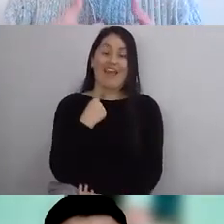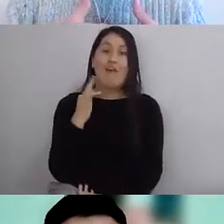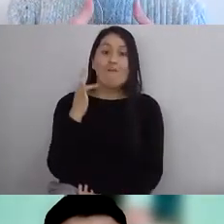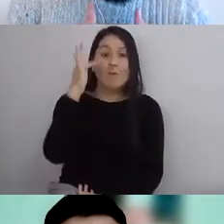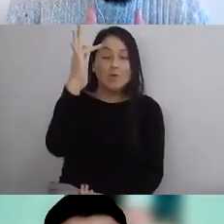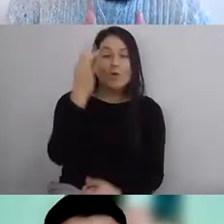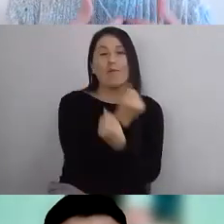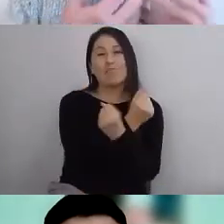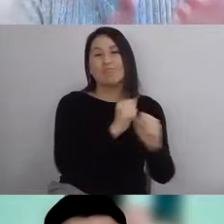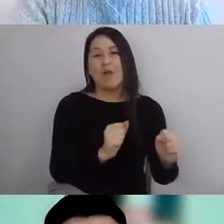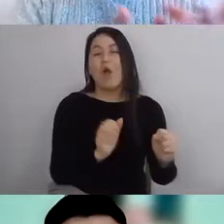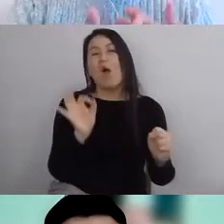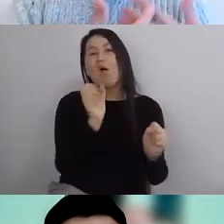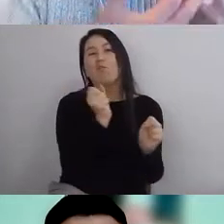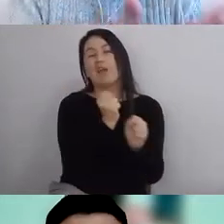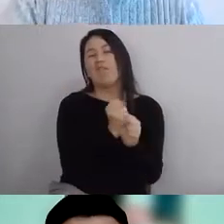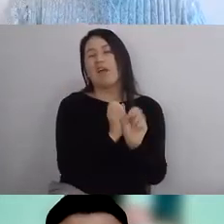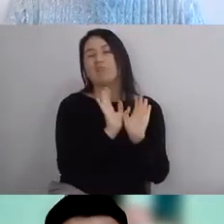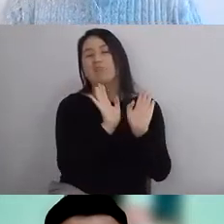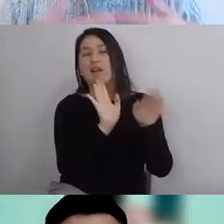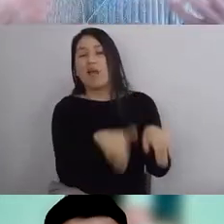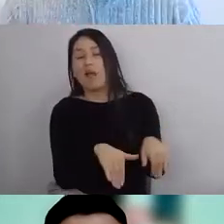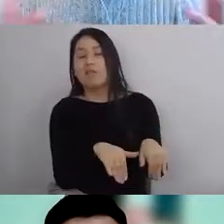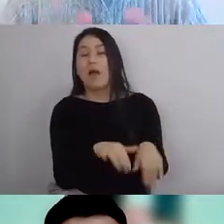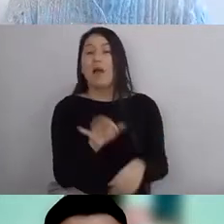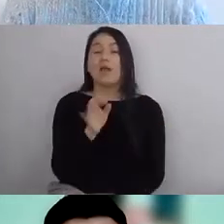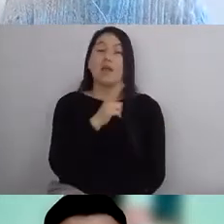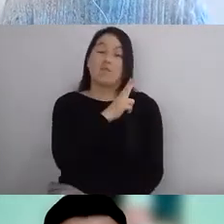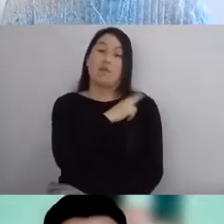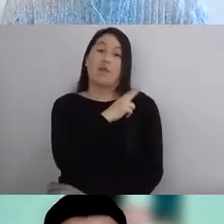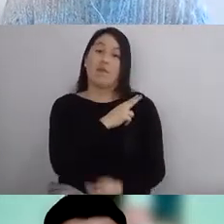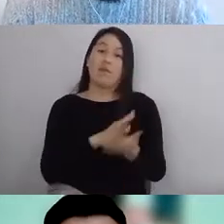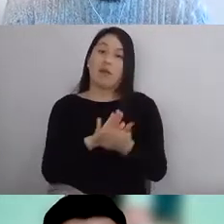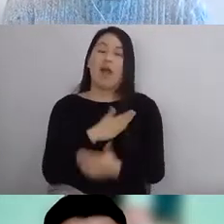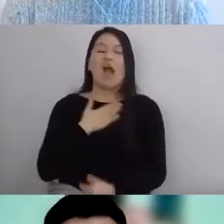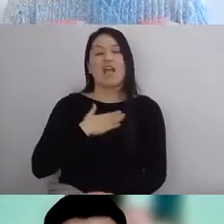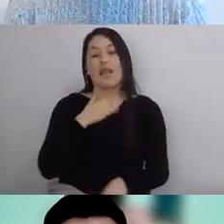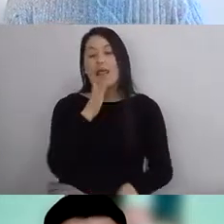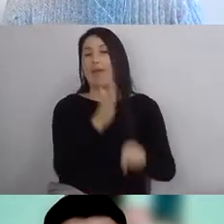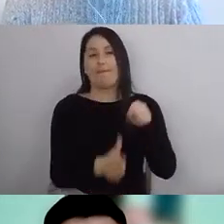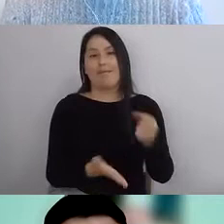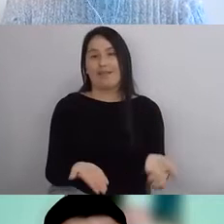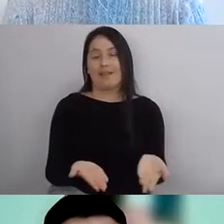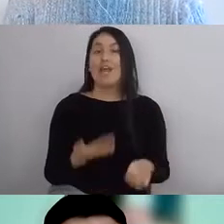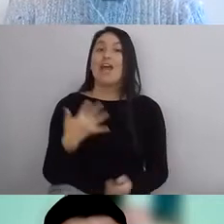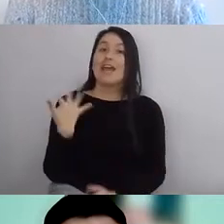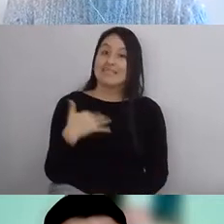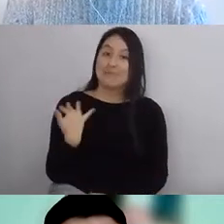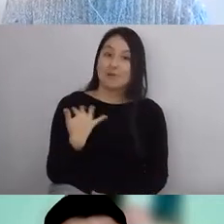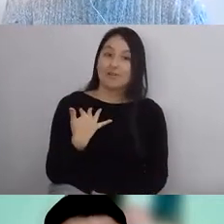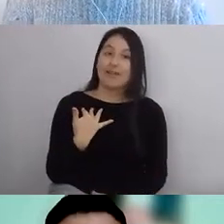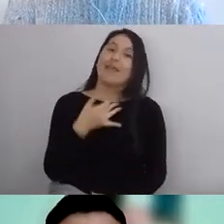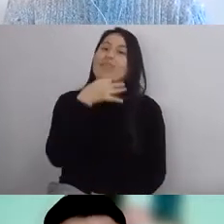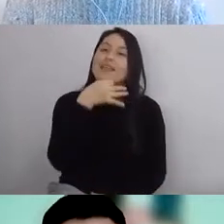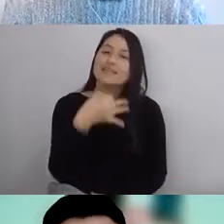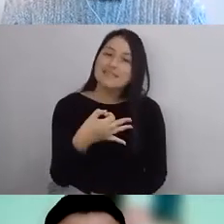me desempeñe mal y finalmente mi jefa, por ejemplo, quiera despedirme, ¿ya? Entonces es muy importante que seamos honestos con